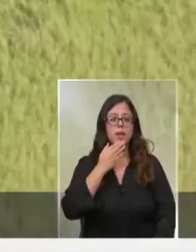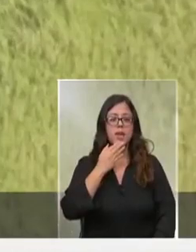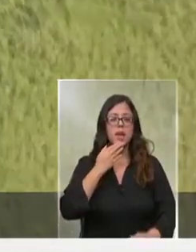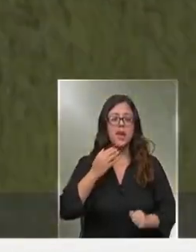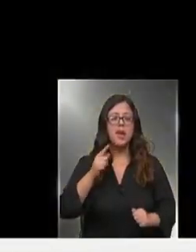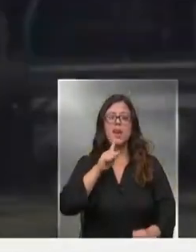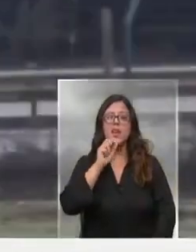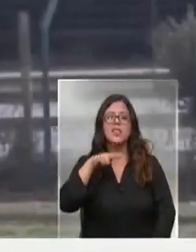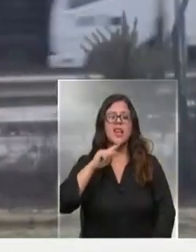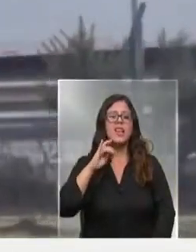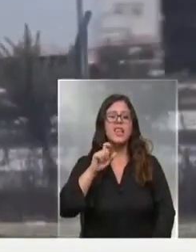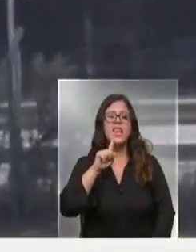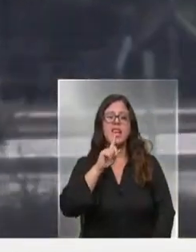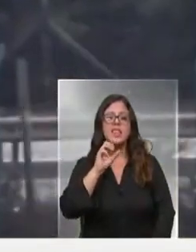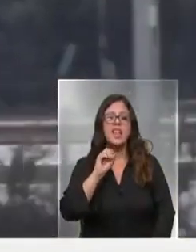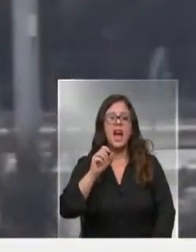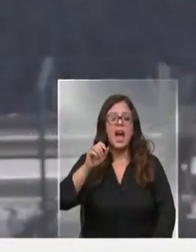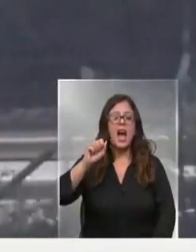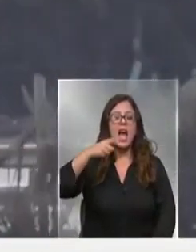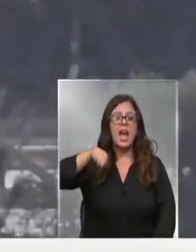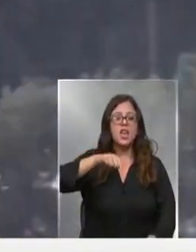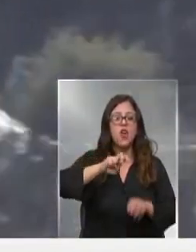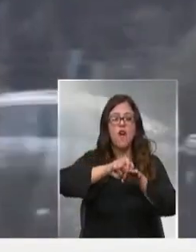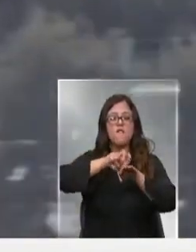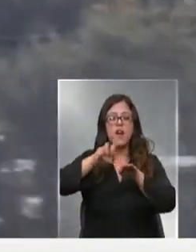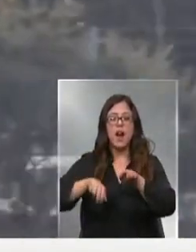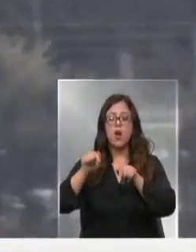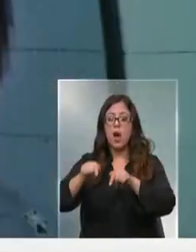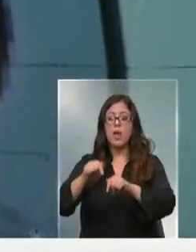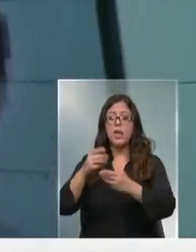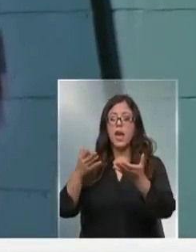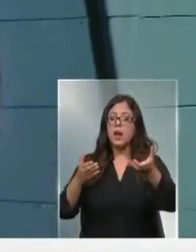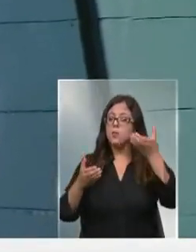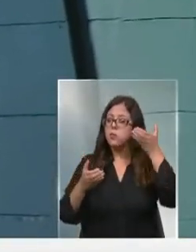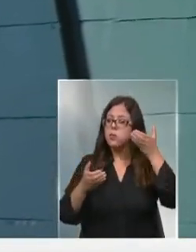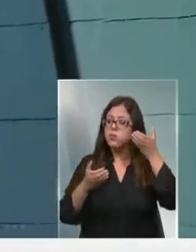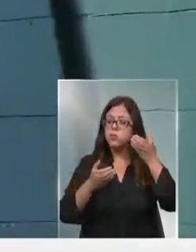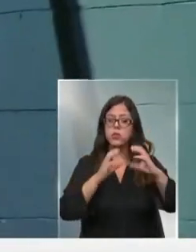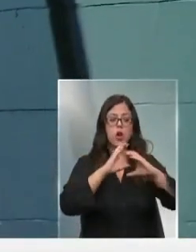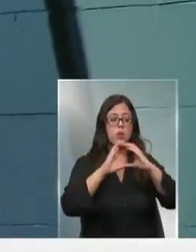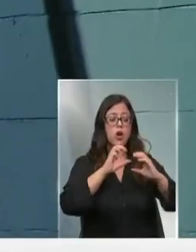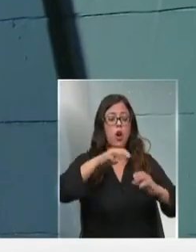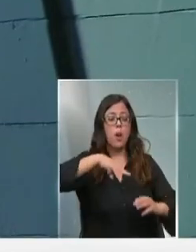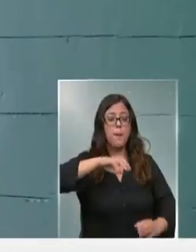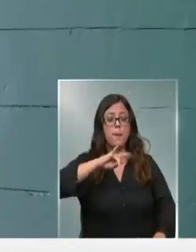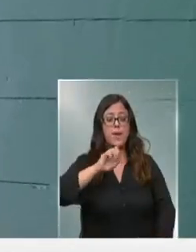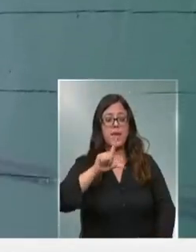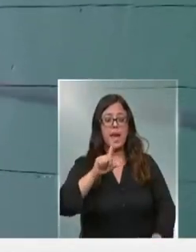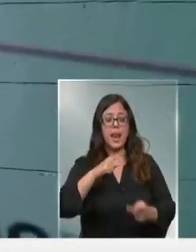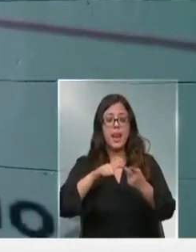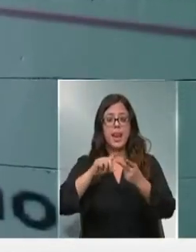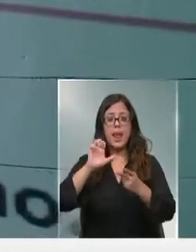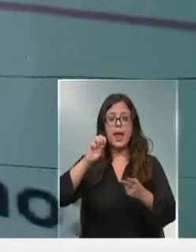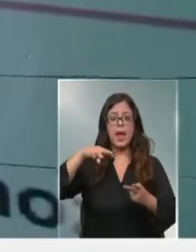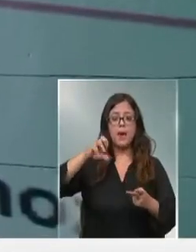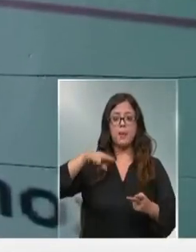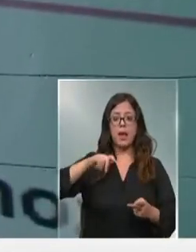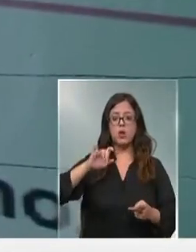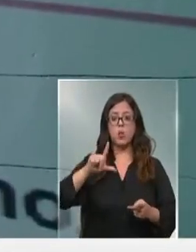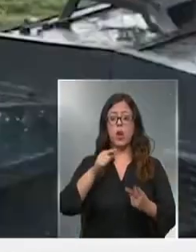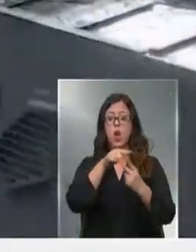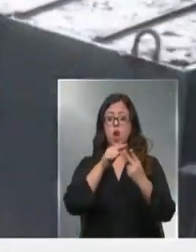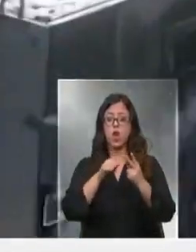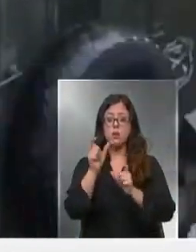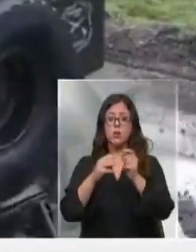dijo, lo atajaron a ellos. Accedimos a una comunicación telefónica entre Miguel Terán y Emanuel Espinosa, los